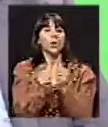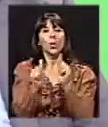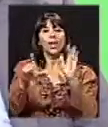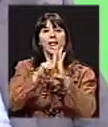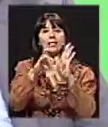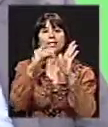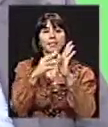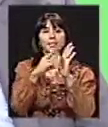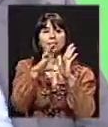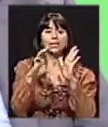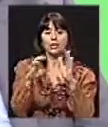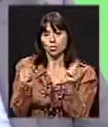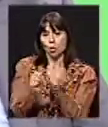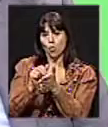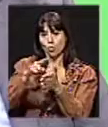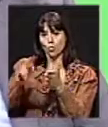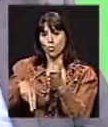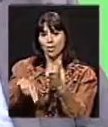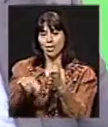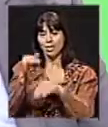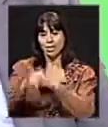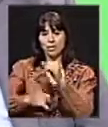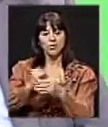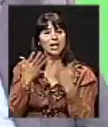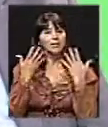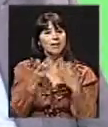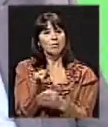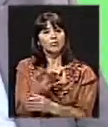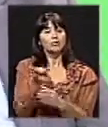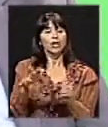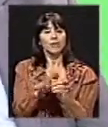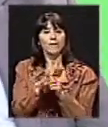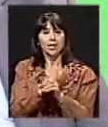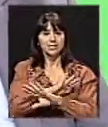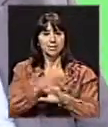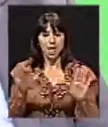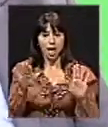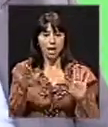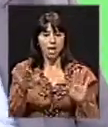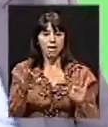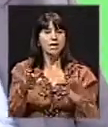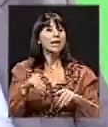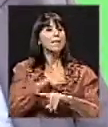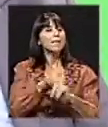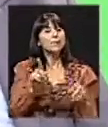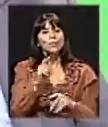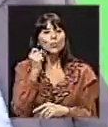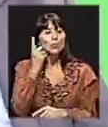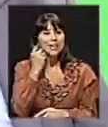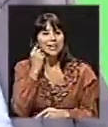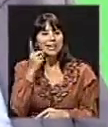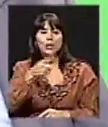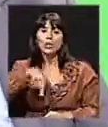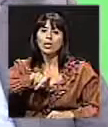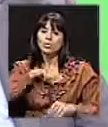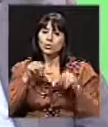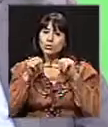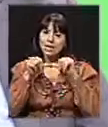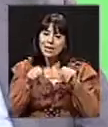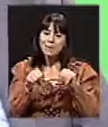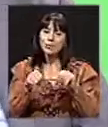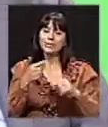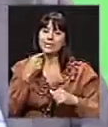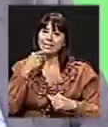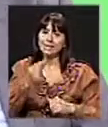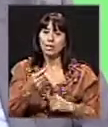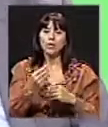con la Convención Internacional basta. Y no se ha entendido precisamente lo que seguimos insistiendo, que